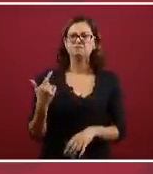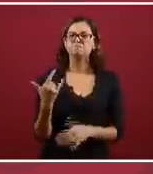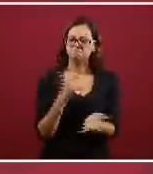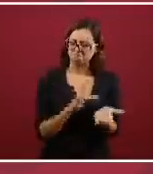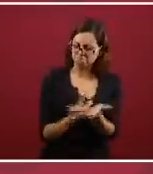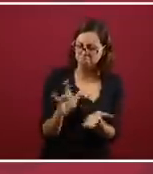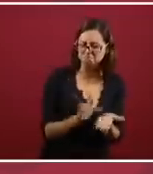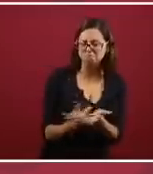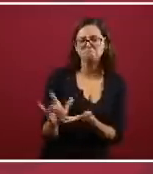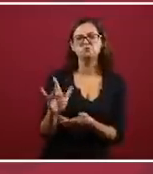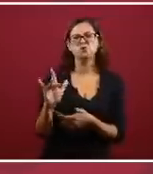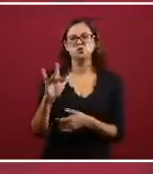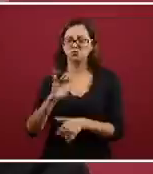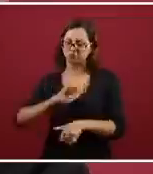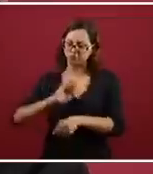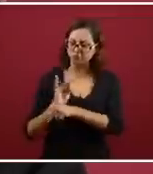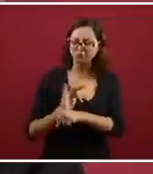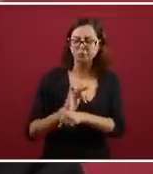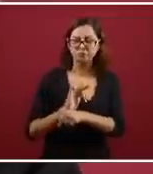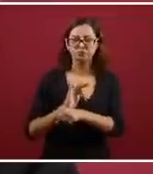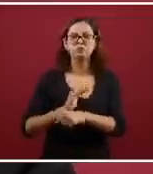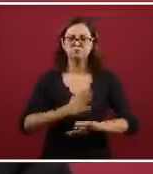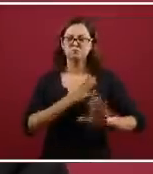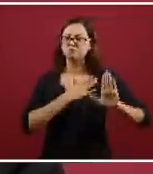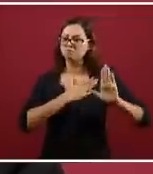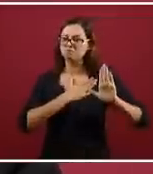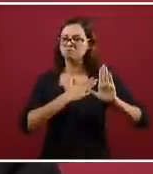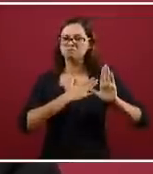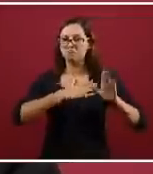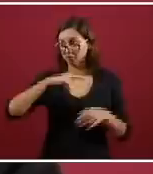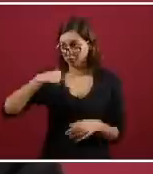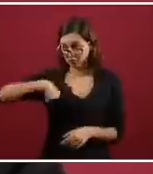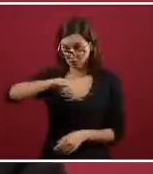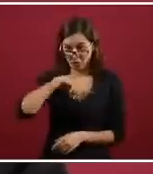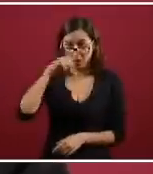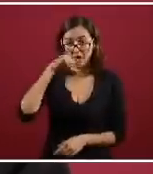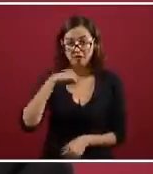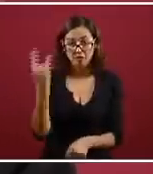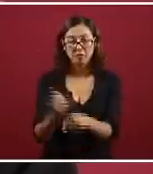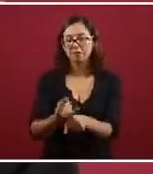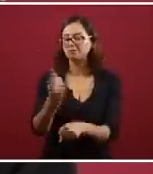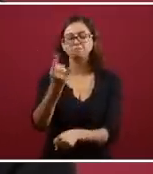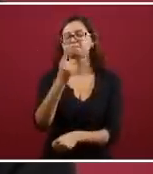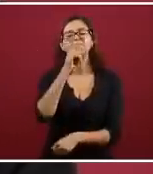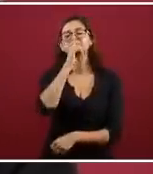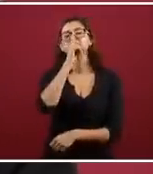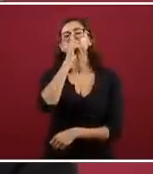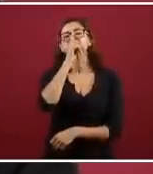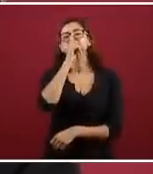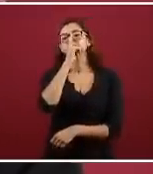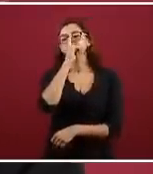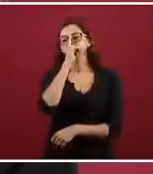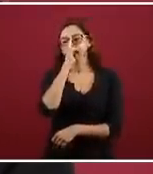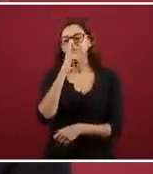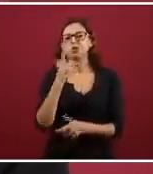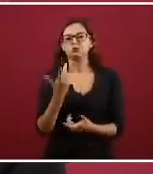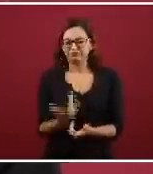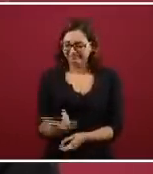respaldo y al mismo tiempo el compromiso de no fallarles, de dejar